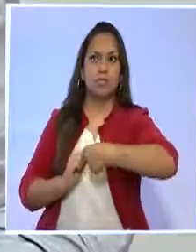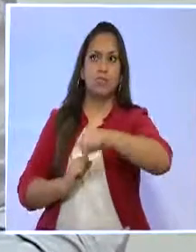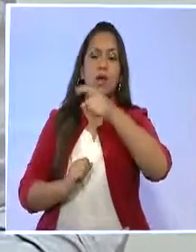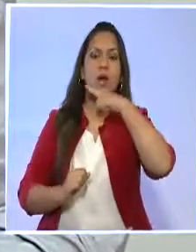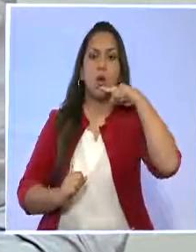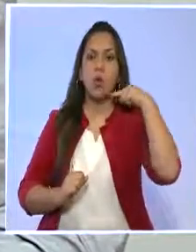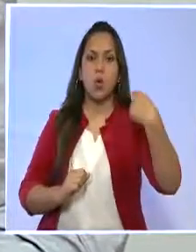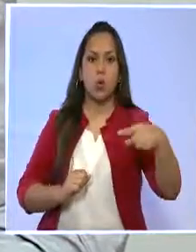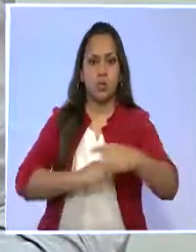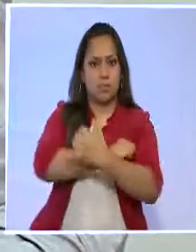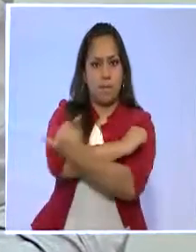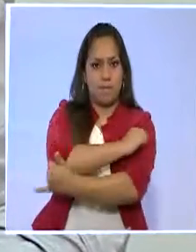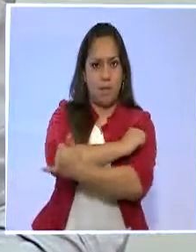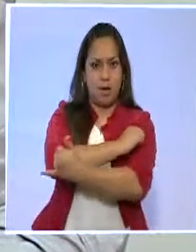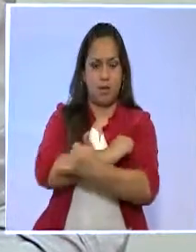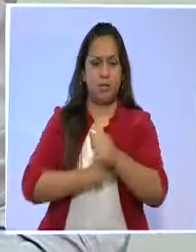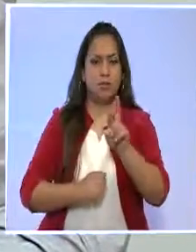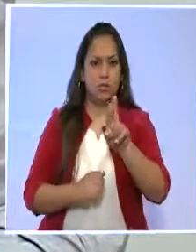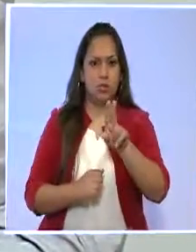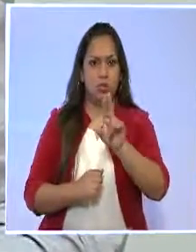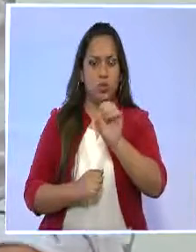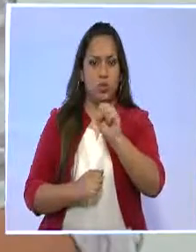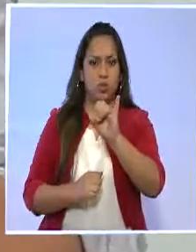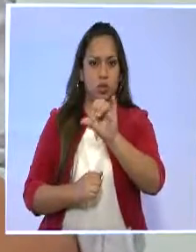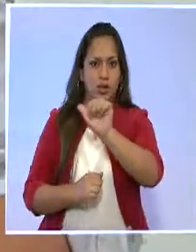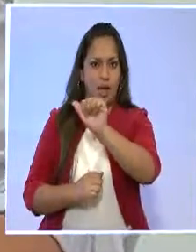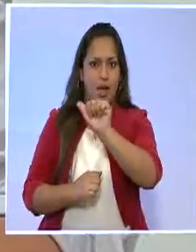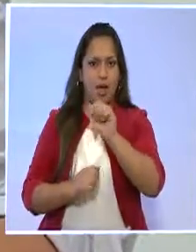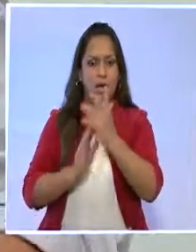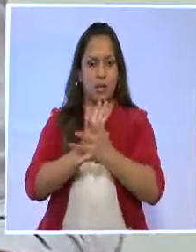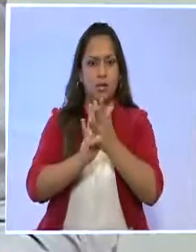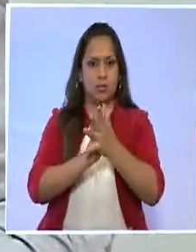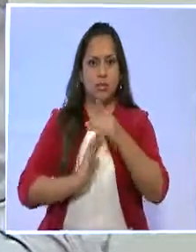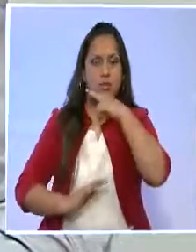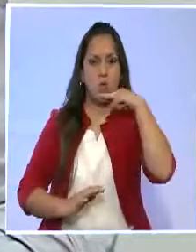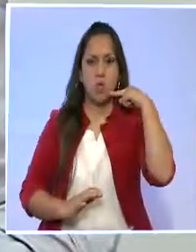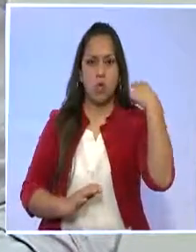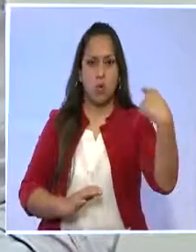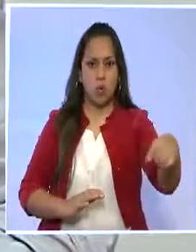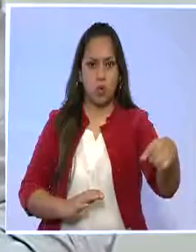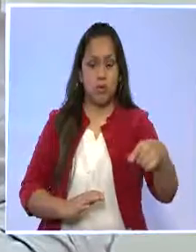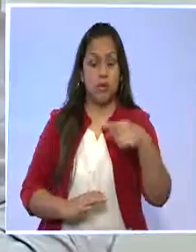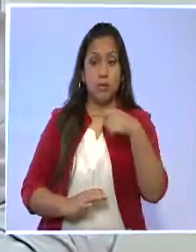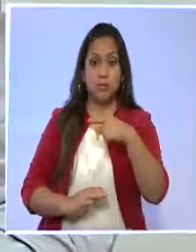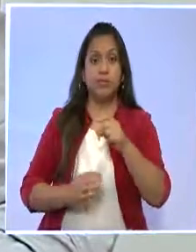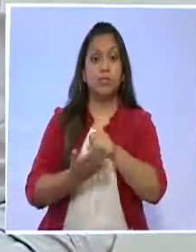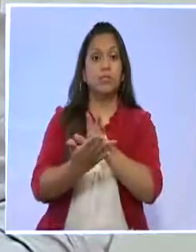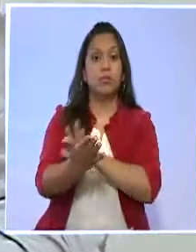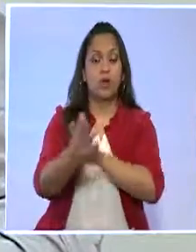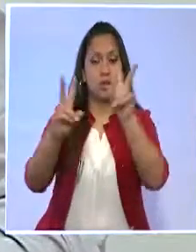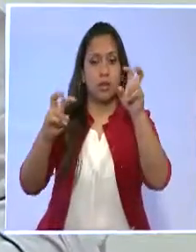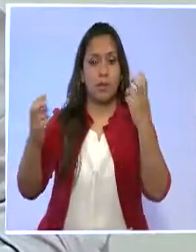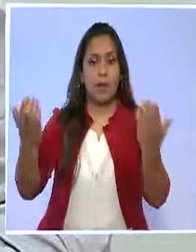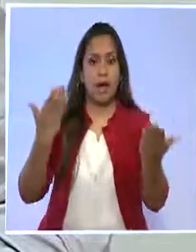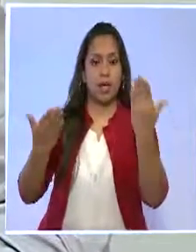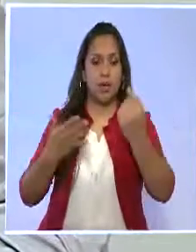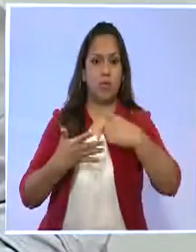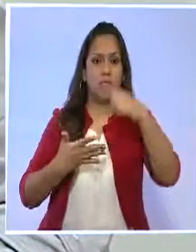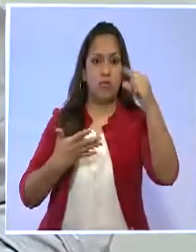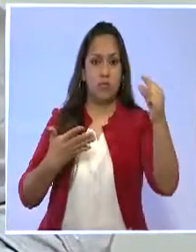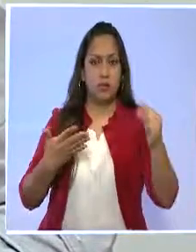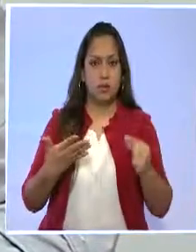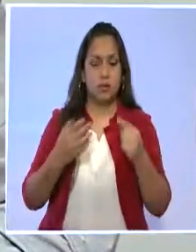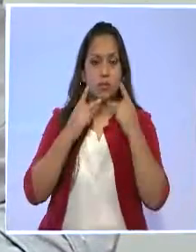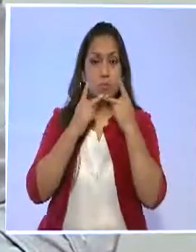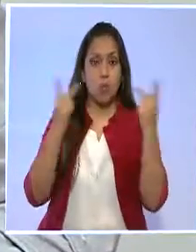y también otro asunto muy importante en torno a lo legislativo el proyecto de ley para el equilibrio de las finanzas públicas que tiene